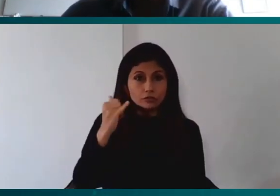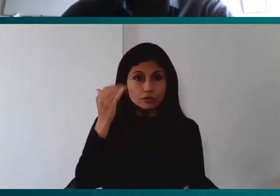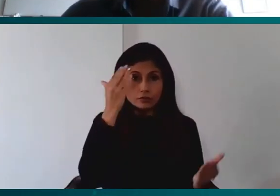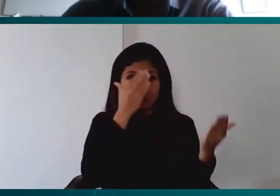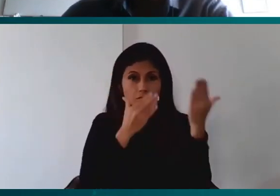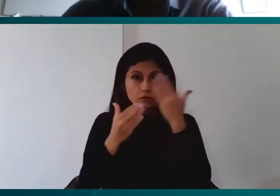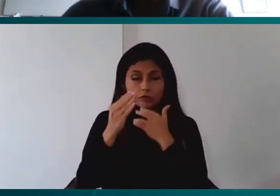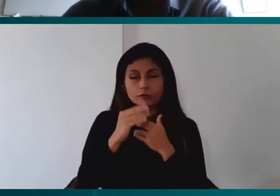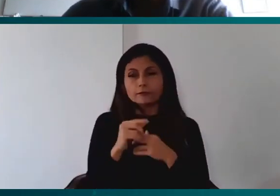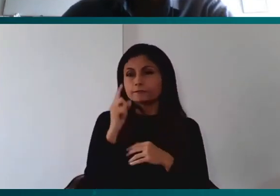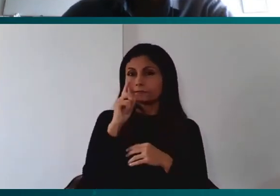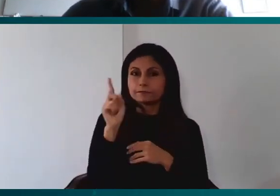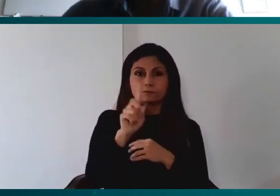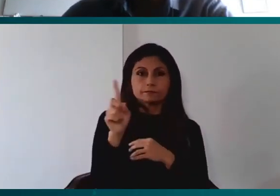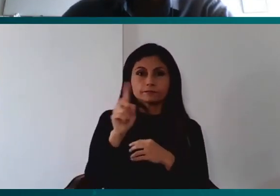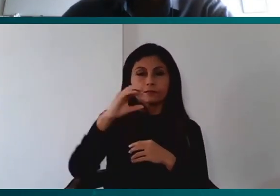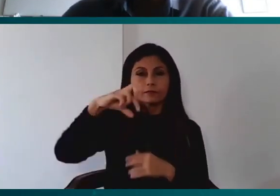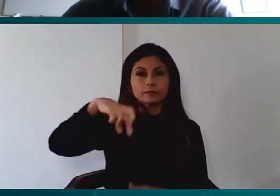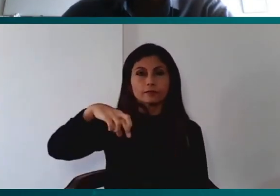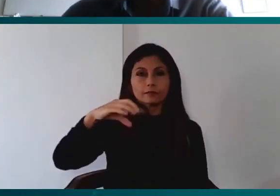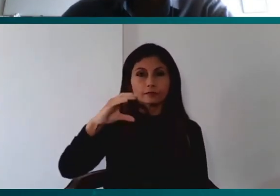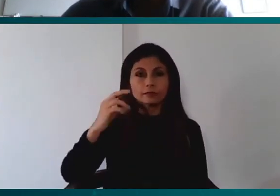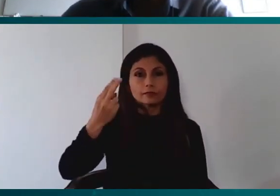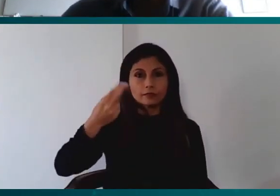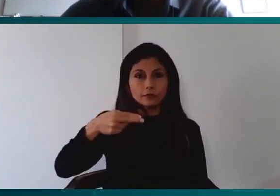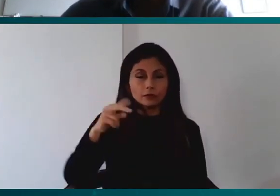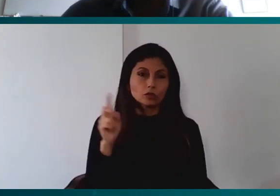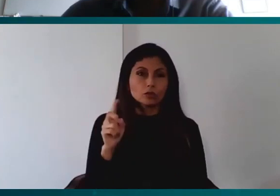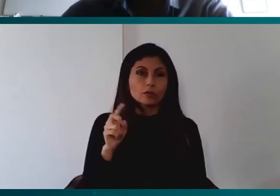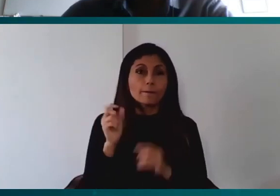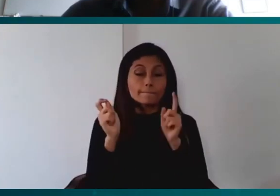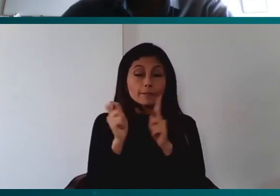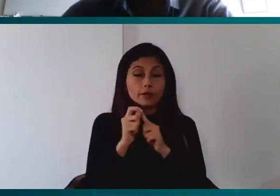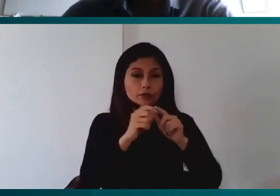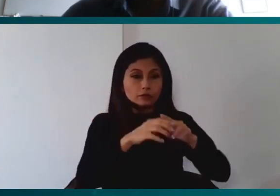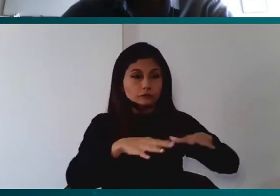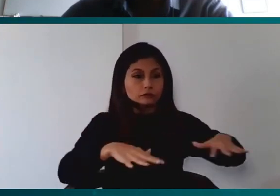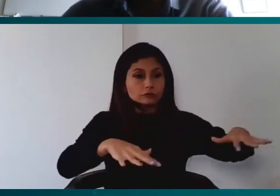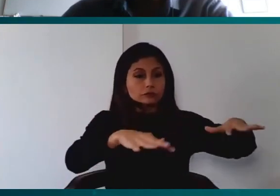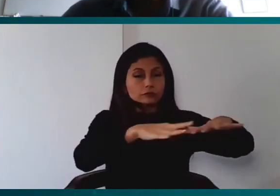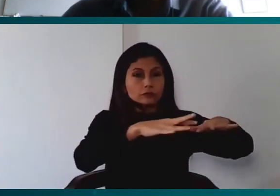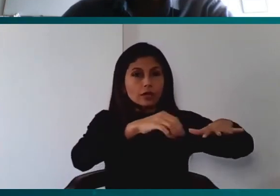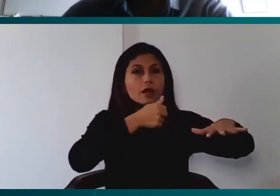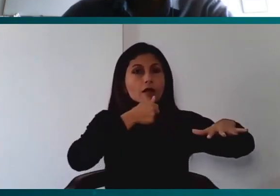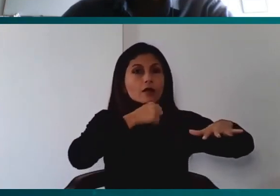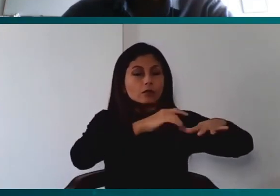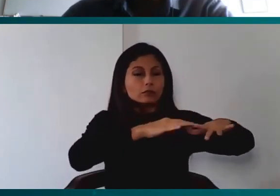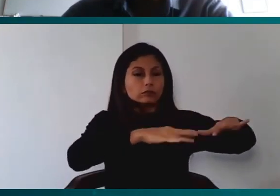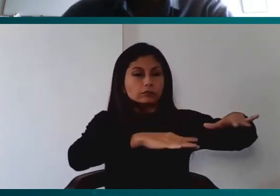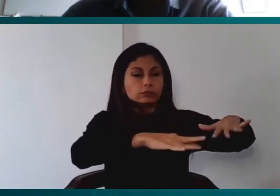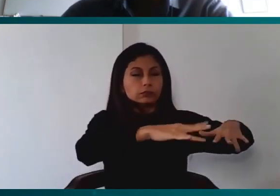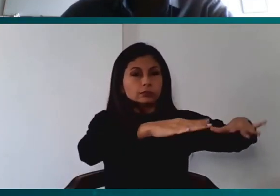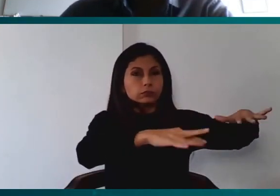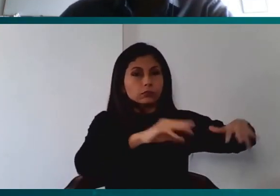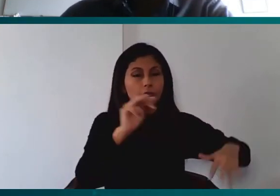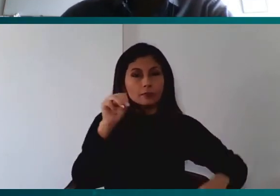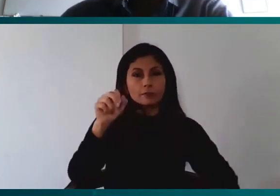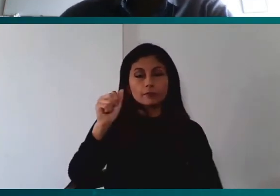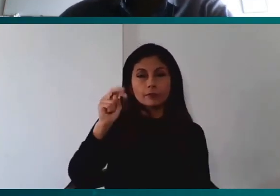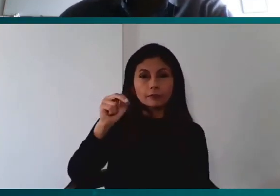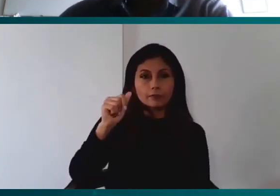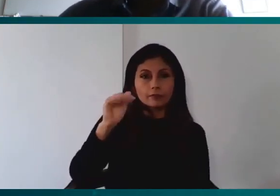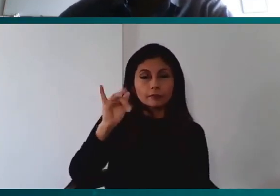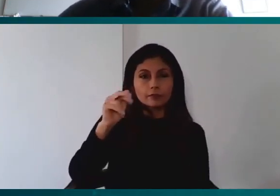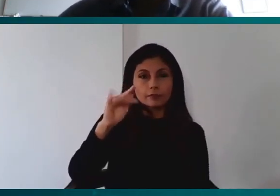De PCHs no, pero precisamente para manantiales sí, se han desarrollado las simulaciones de